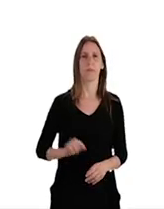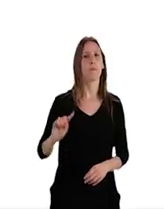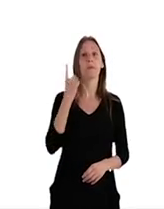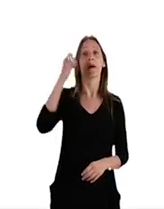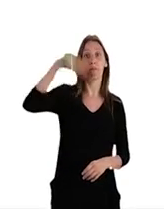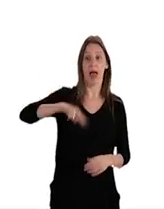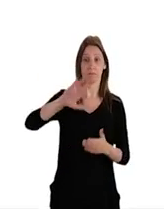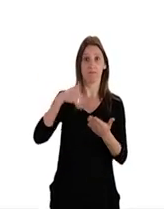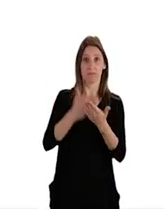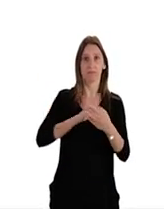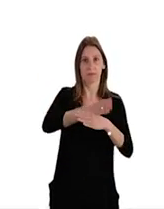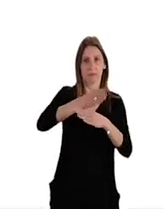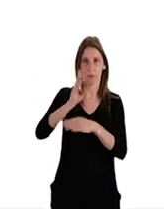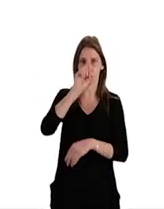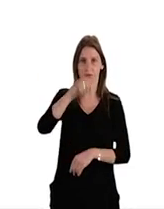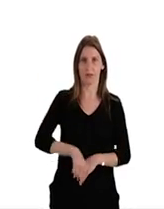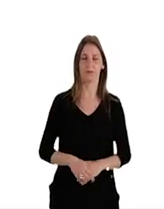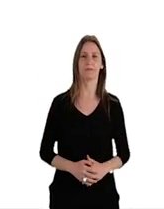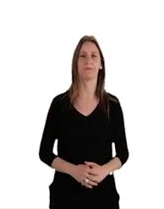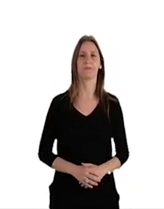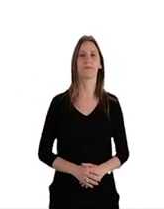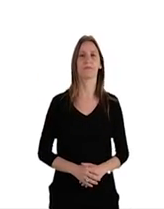Primer plan de accesibilidad de Montevideo.